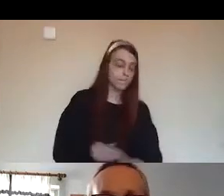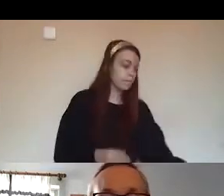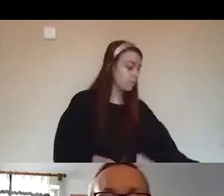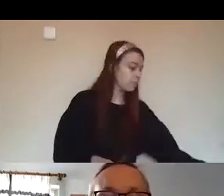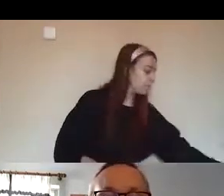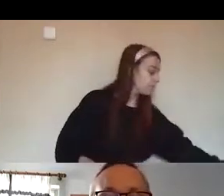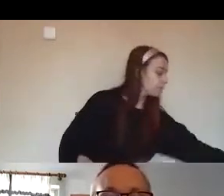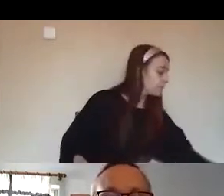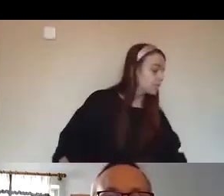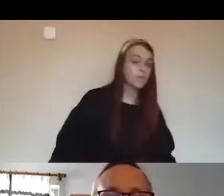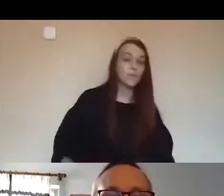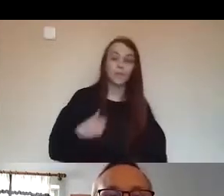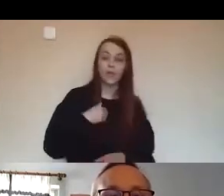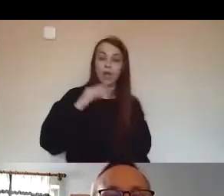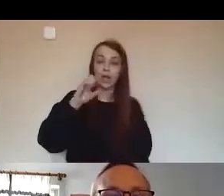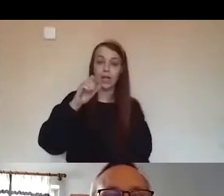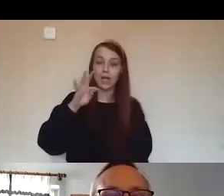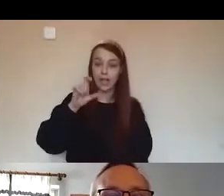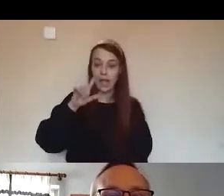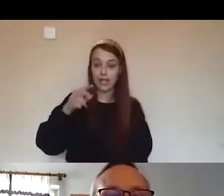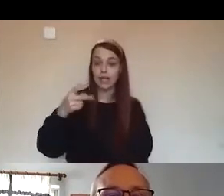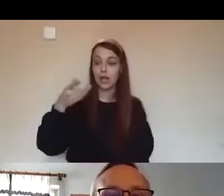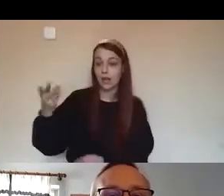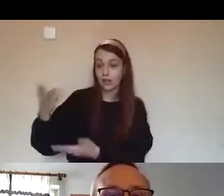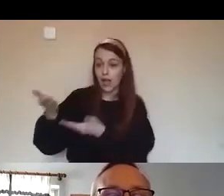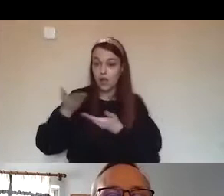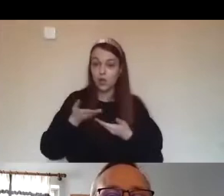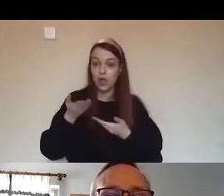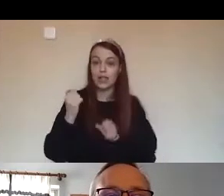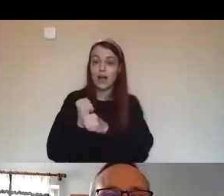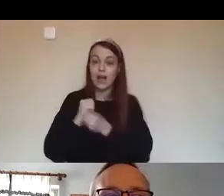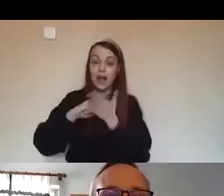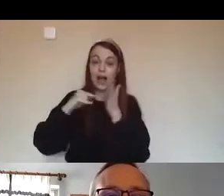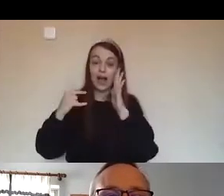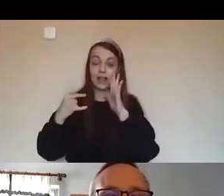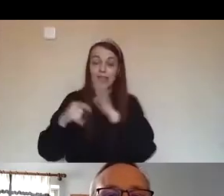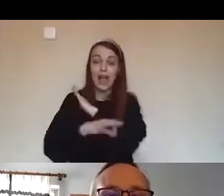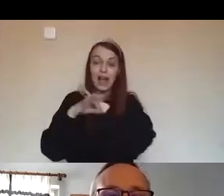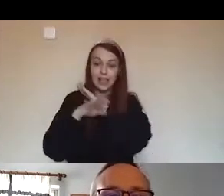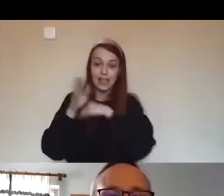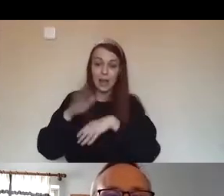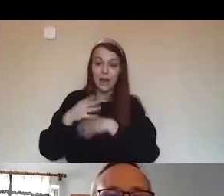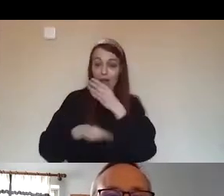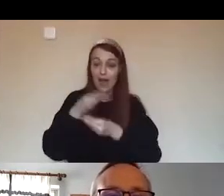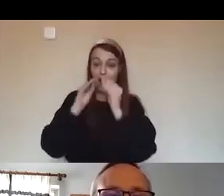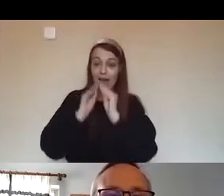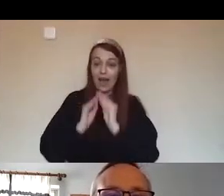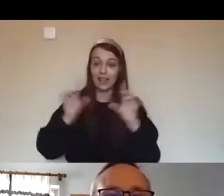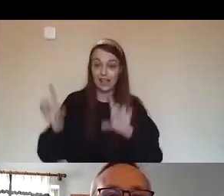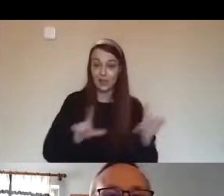ayuda de Catarina Papamikhail, arquitecta de ENAD, para estas diapositivas. Pero hablemos un poco sobre